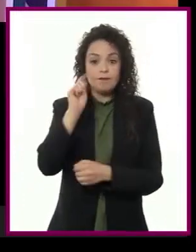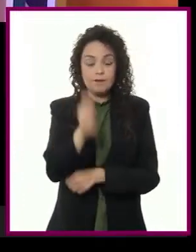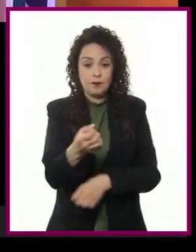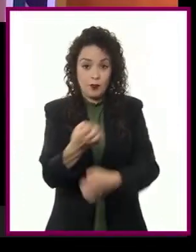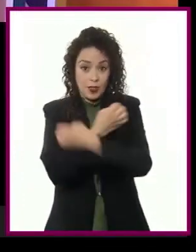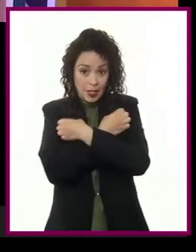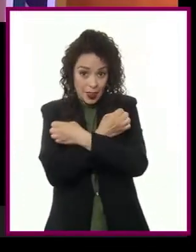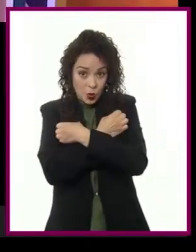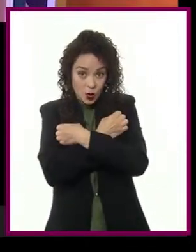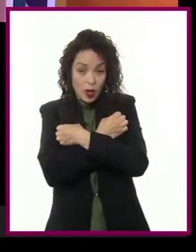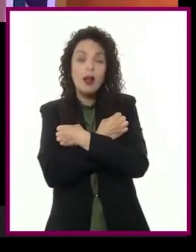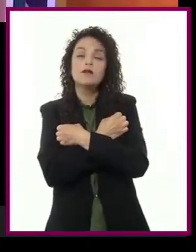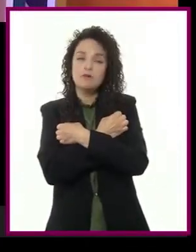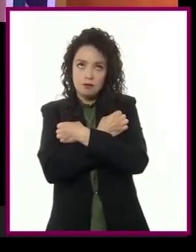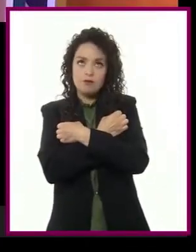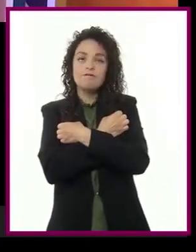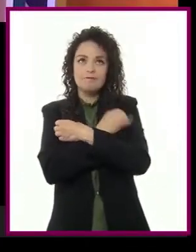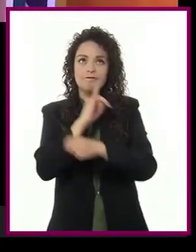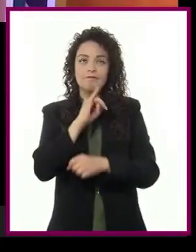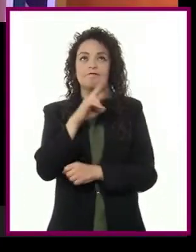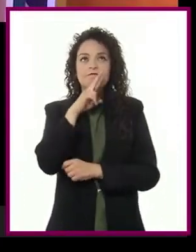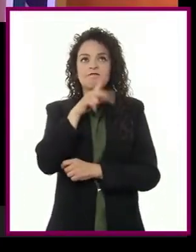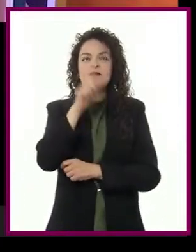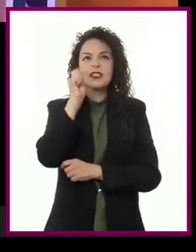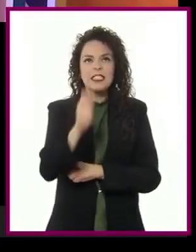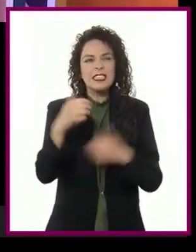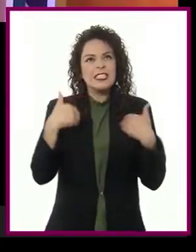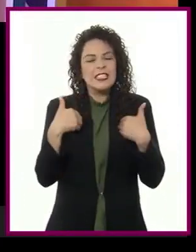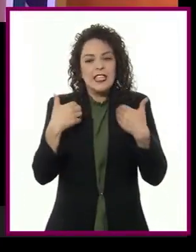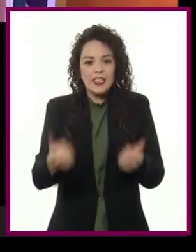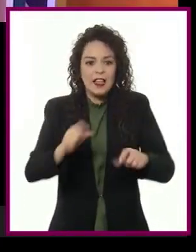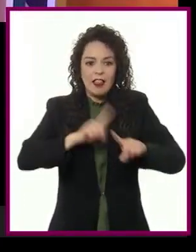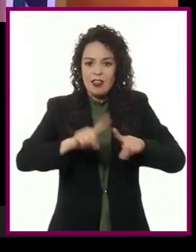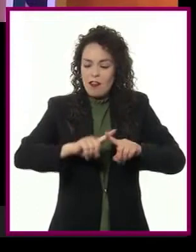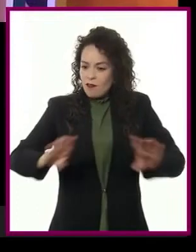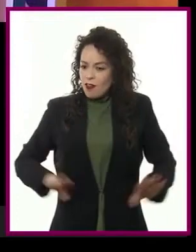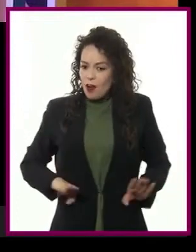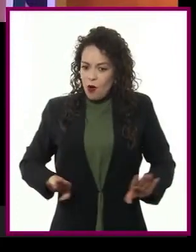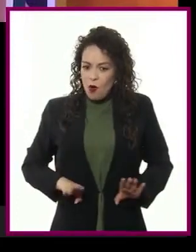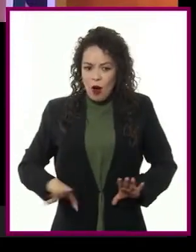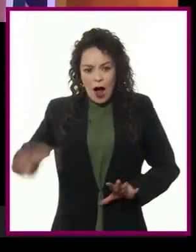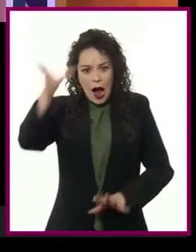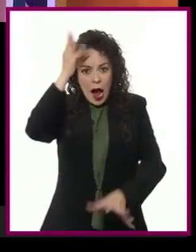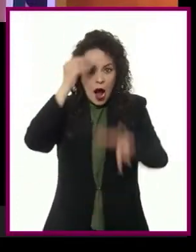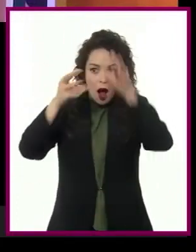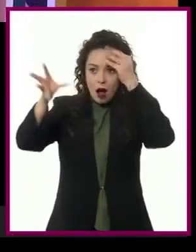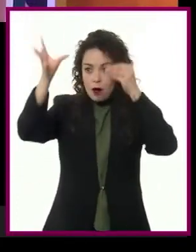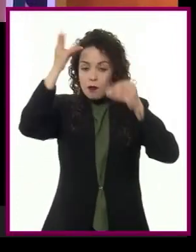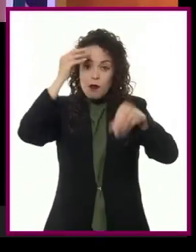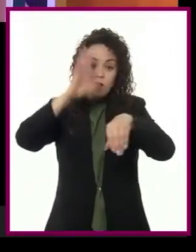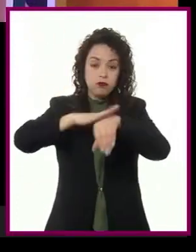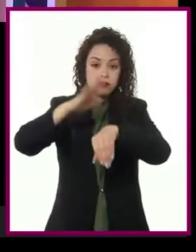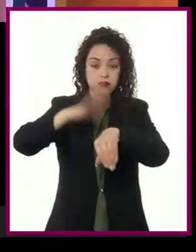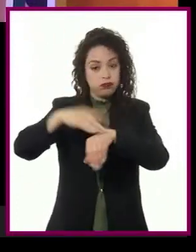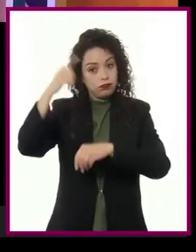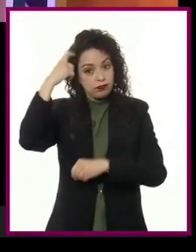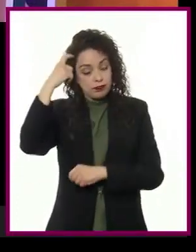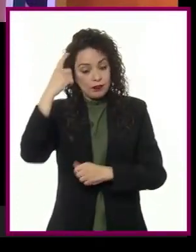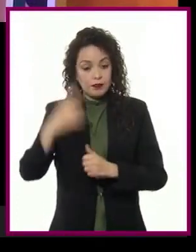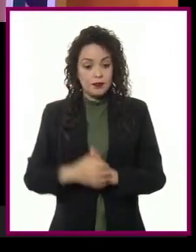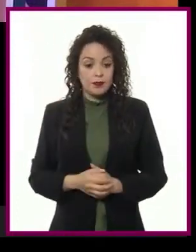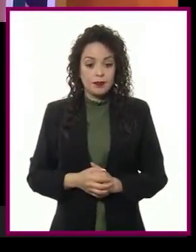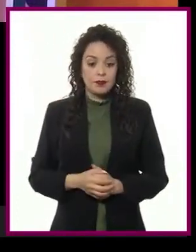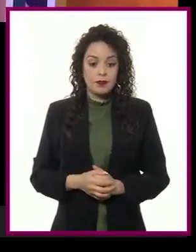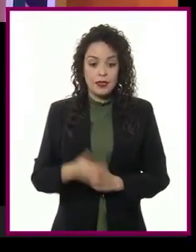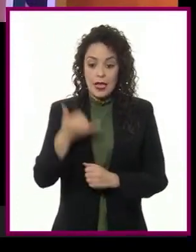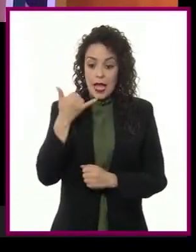educación que comprendiera distintos tipos de conocimientos y una correspondencia